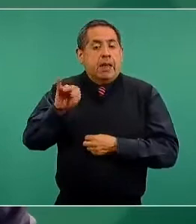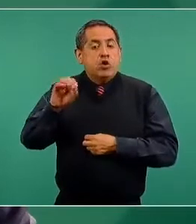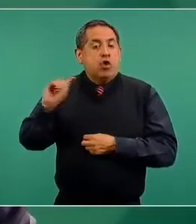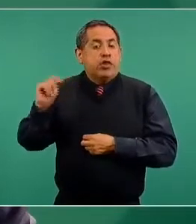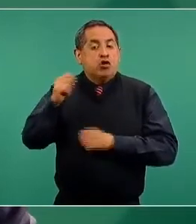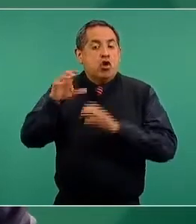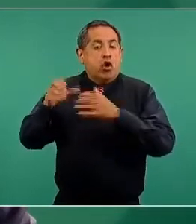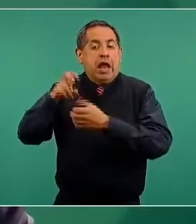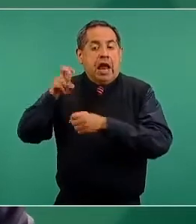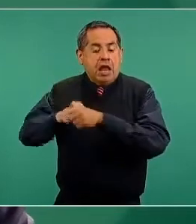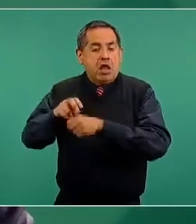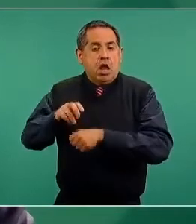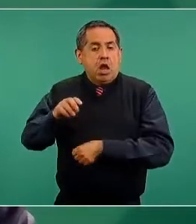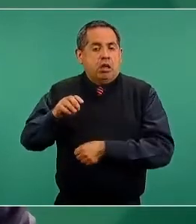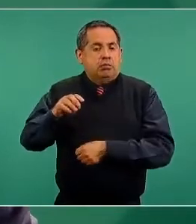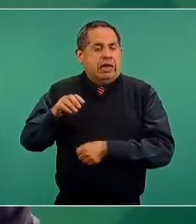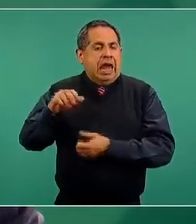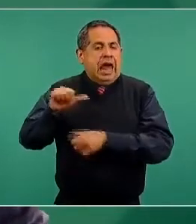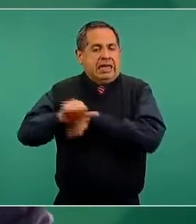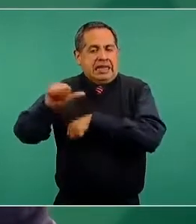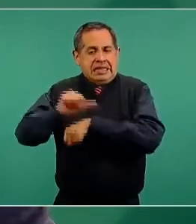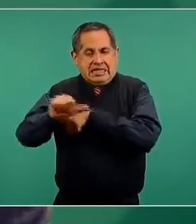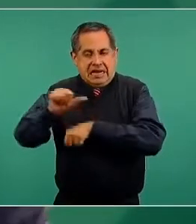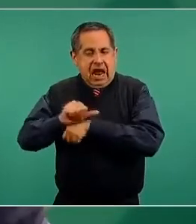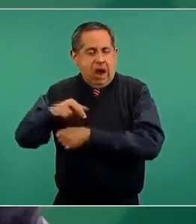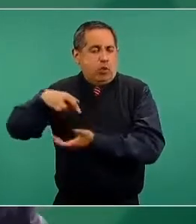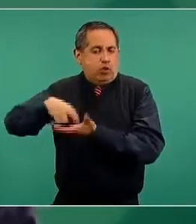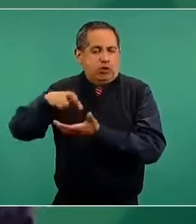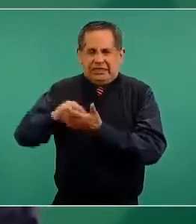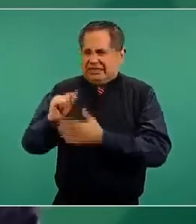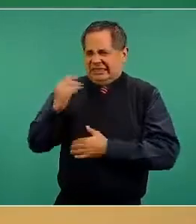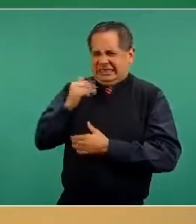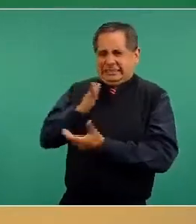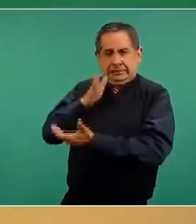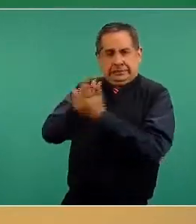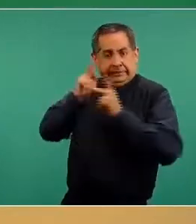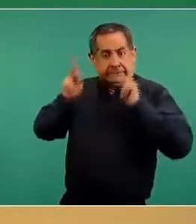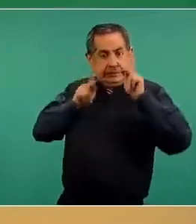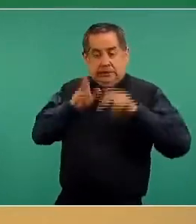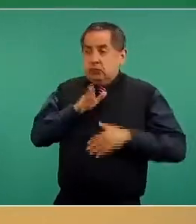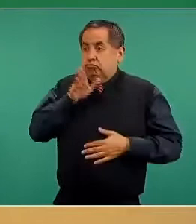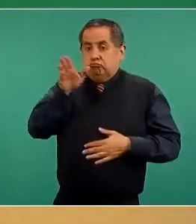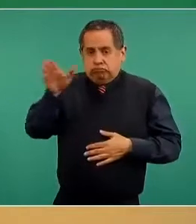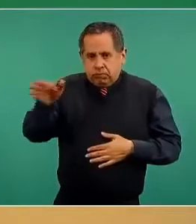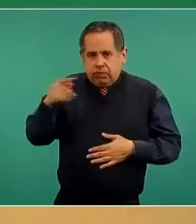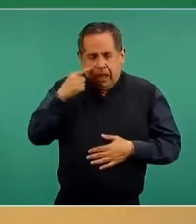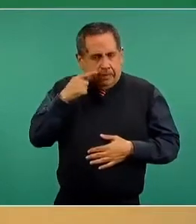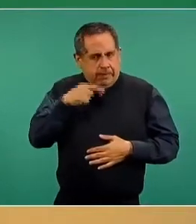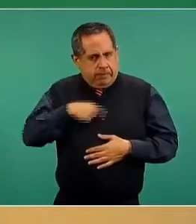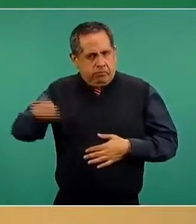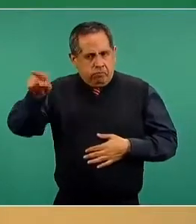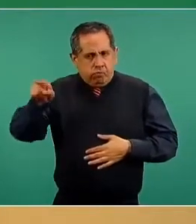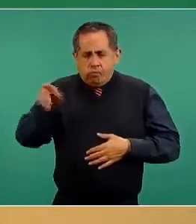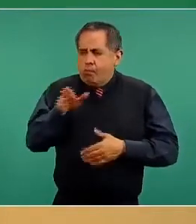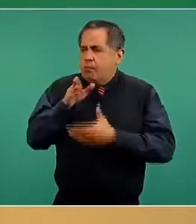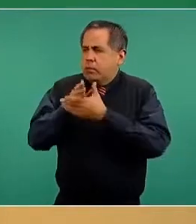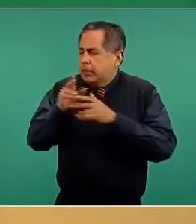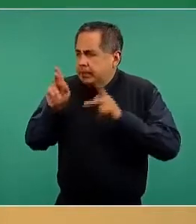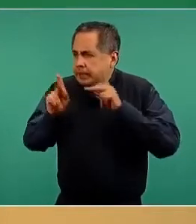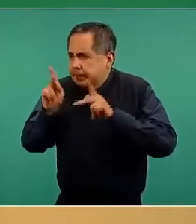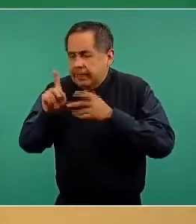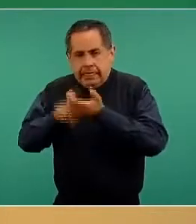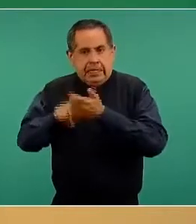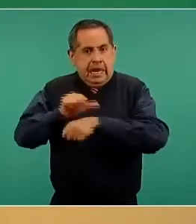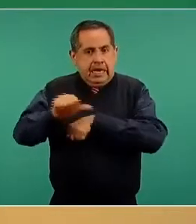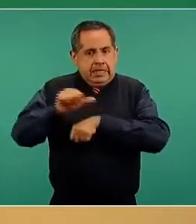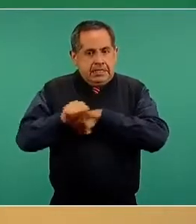biotecnológica que está en Buenos Aires, Argentina, que la acabamos de visitar cuando hicimos este viaje en nuestra misión especial en